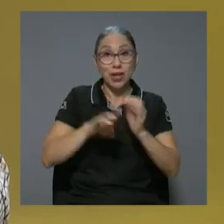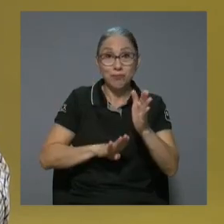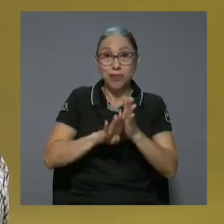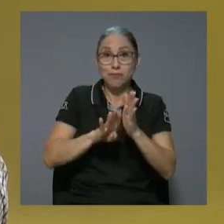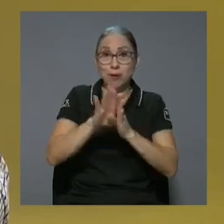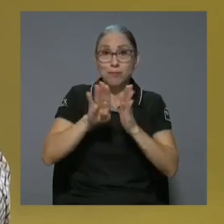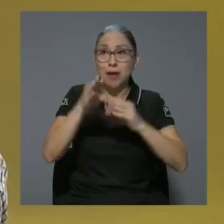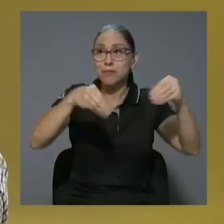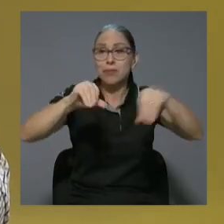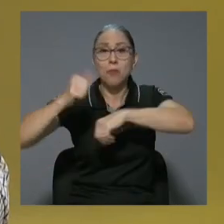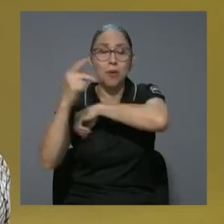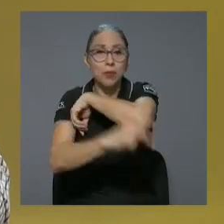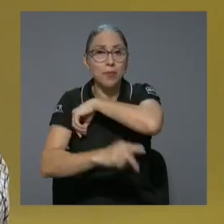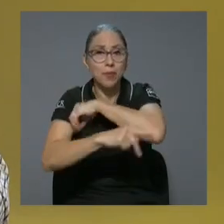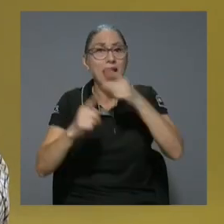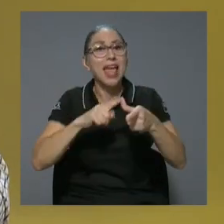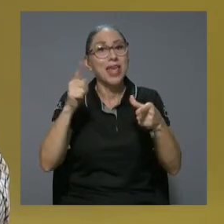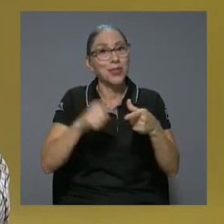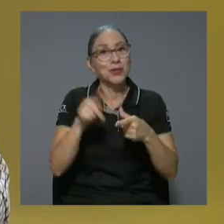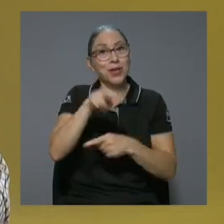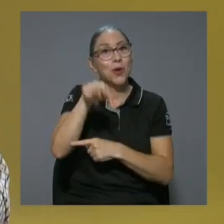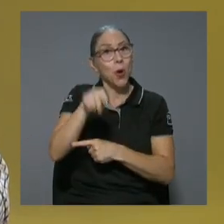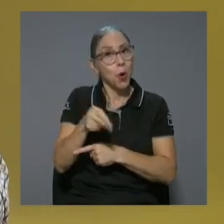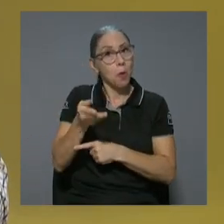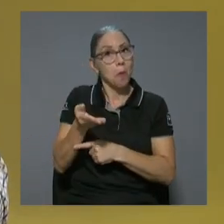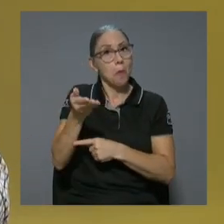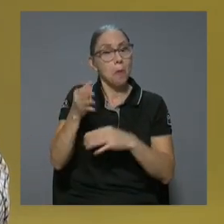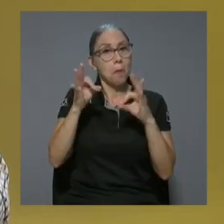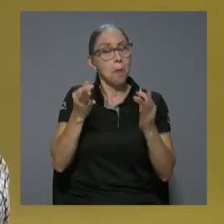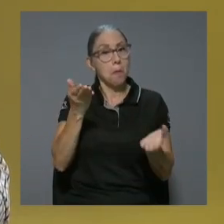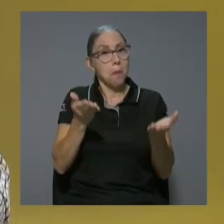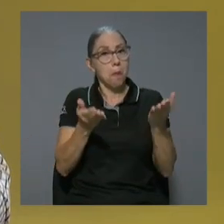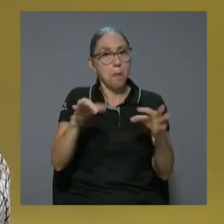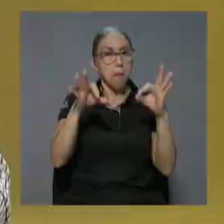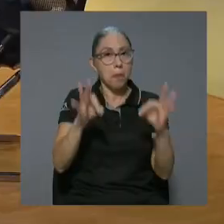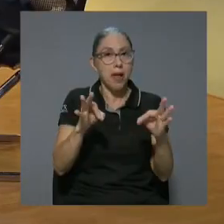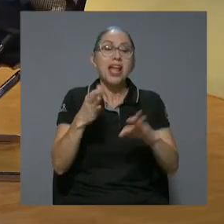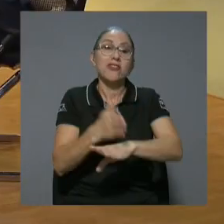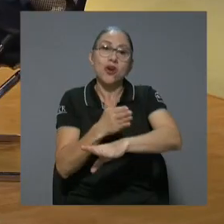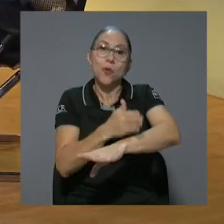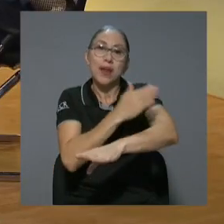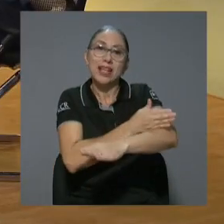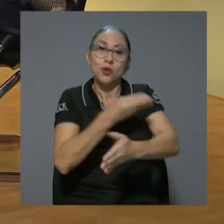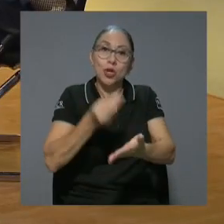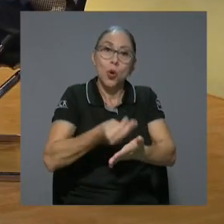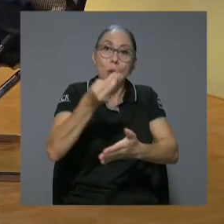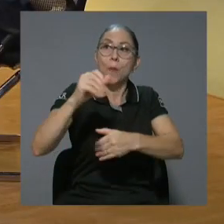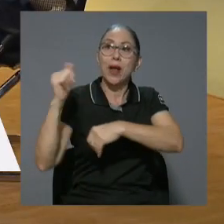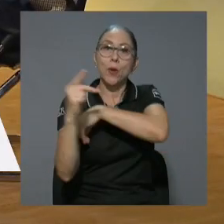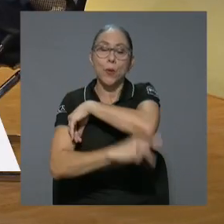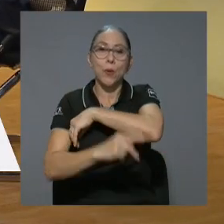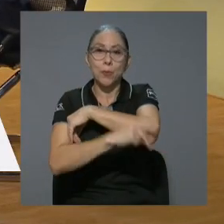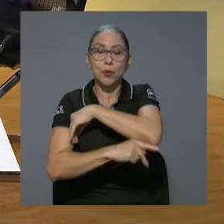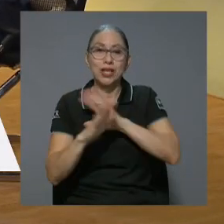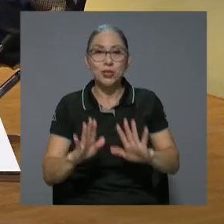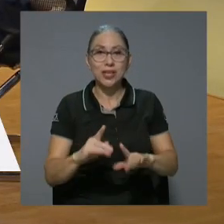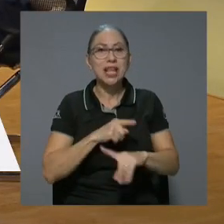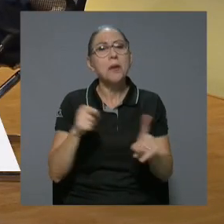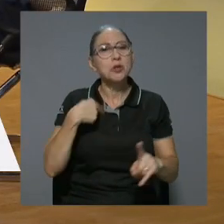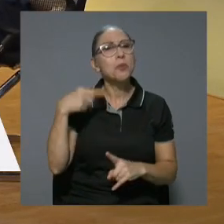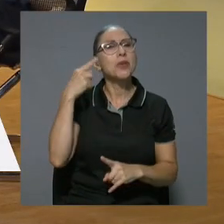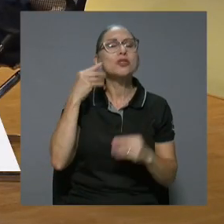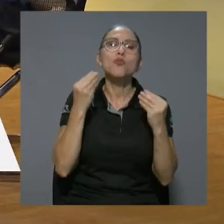presión a la apreciación del colón en el largo plazo. Va a haber una cierta recuperación de las importaciones, pero yo anticipo mucha